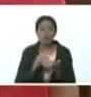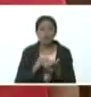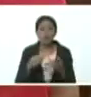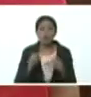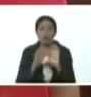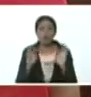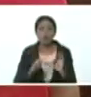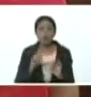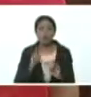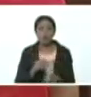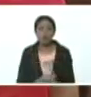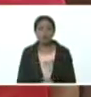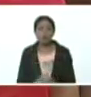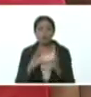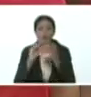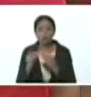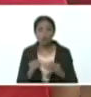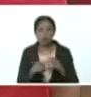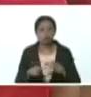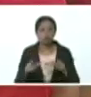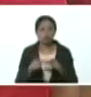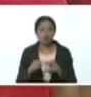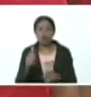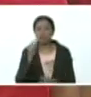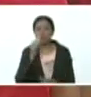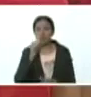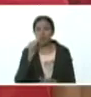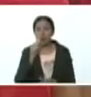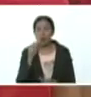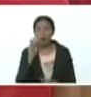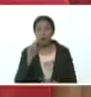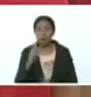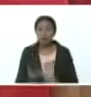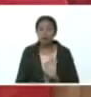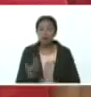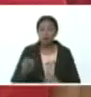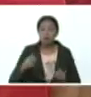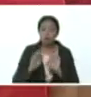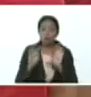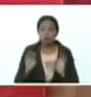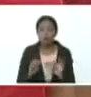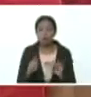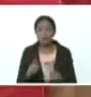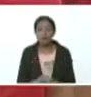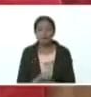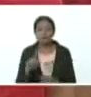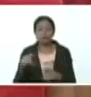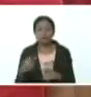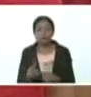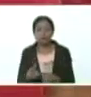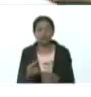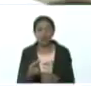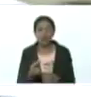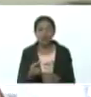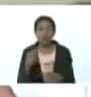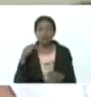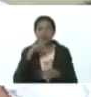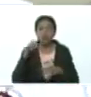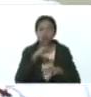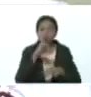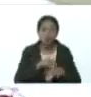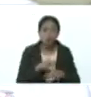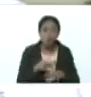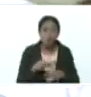herbicida, adecuado almacenamiento de agua, que también es bien importante, y para la fase aguda de los mosquitos, la fumigación,